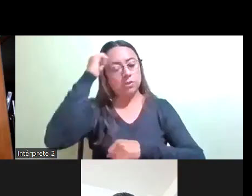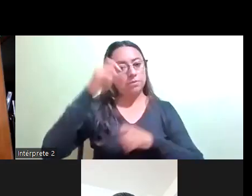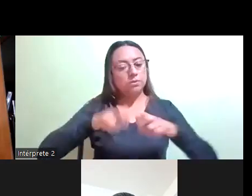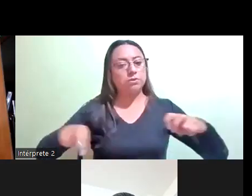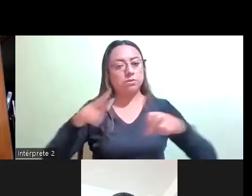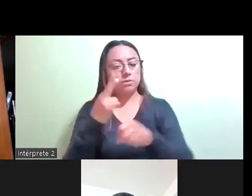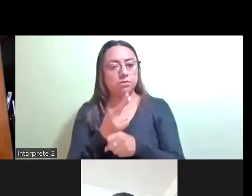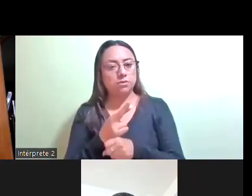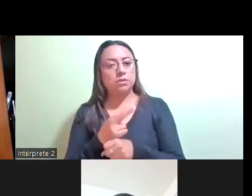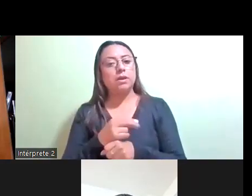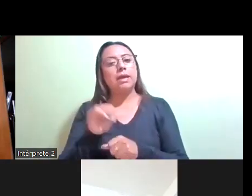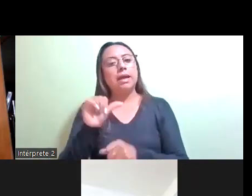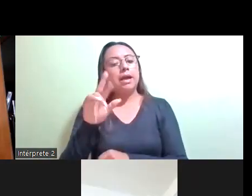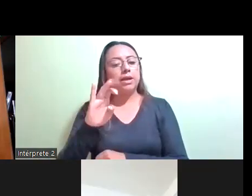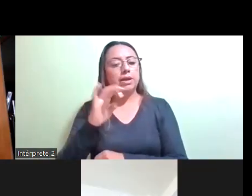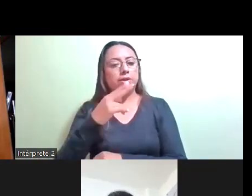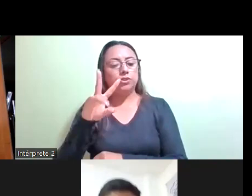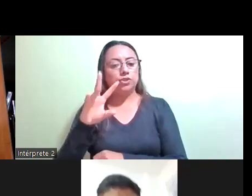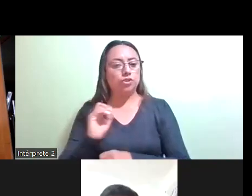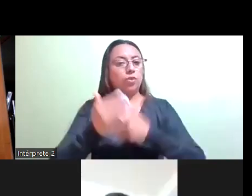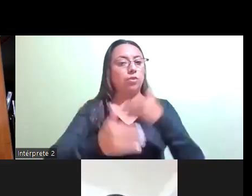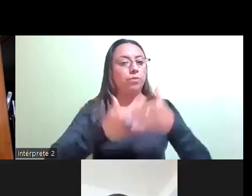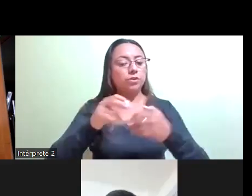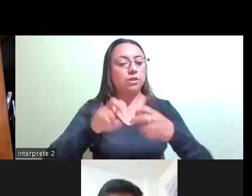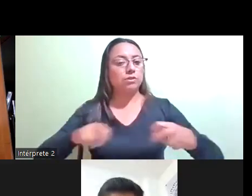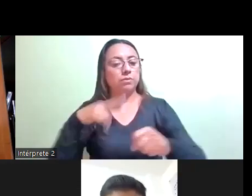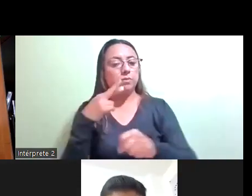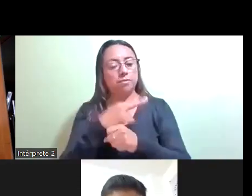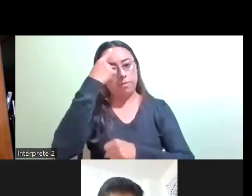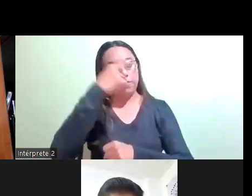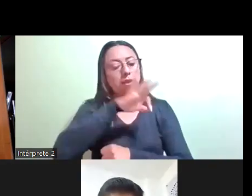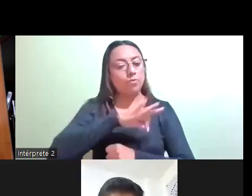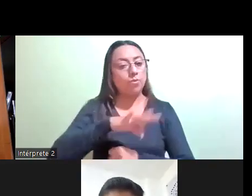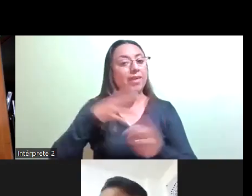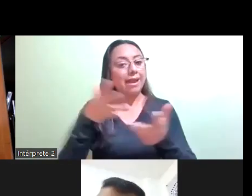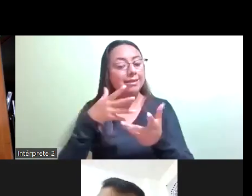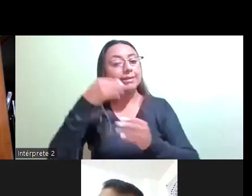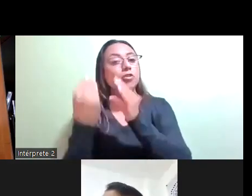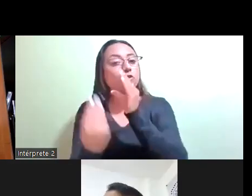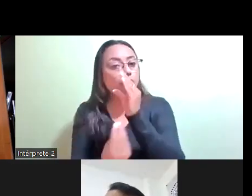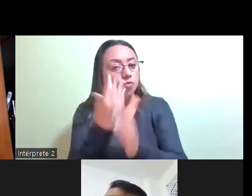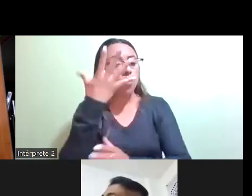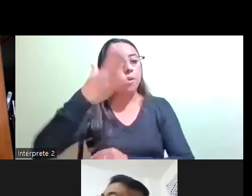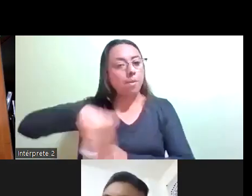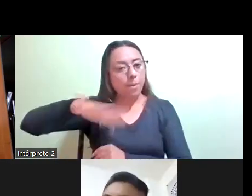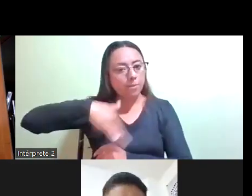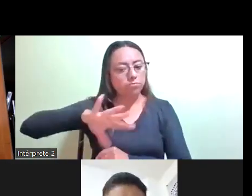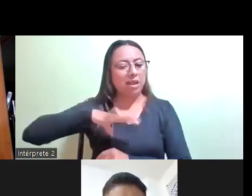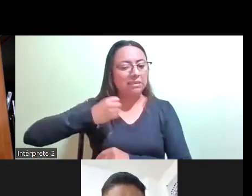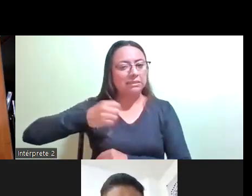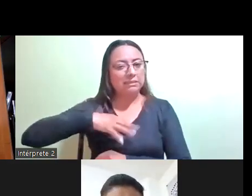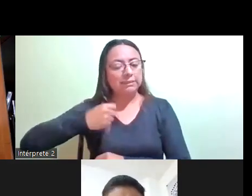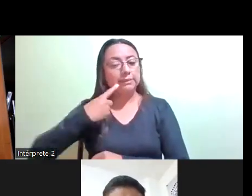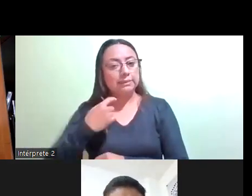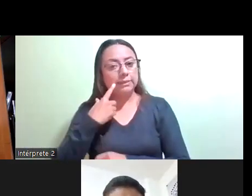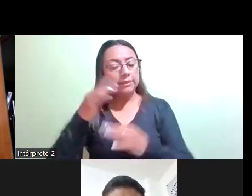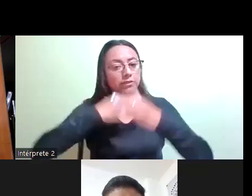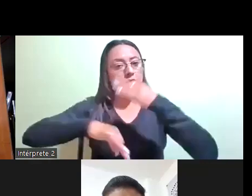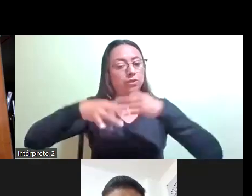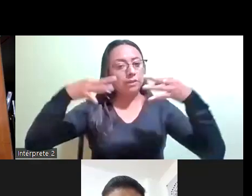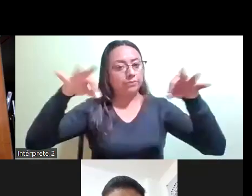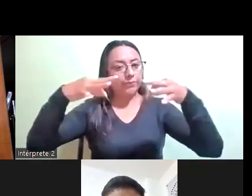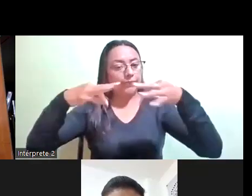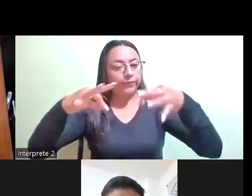Archivo Histórico de Proceso Parlamentario, a fin de que realicen una nueva búsqueda exhaustiva y razonable de la expresión documental que dé cuenta